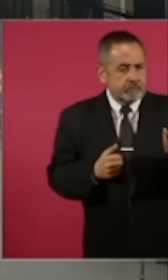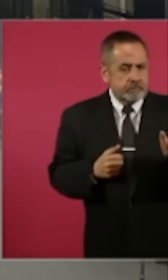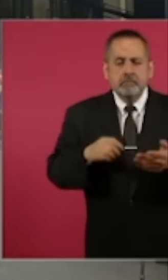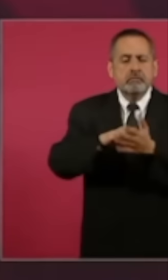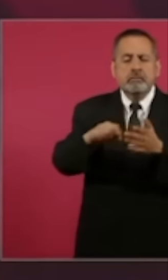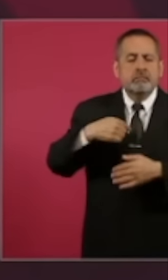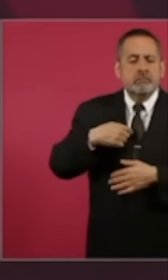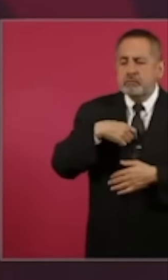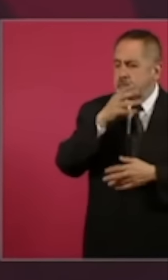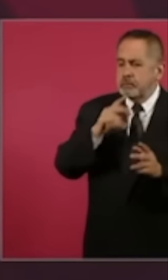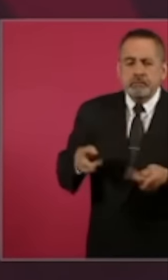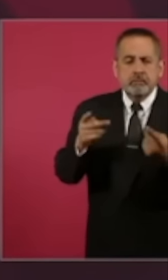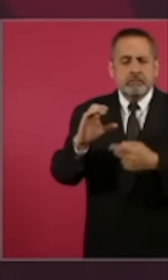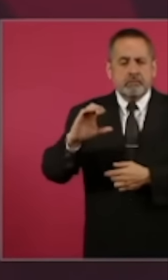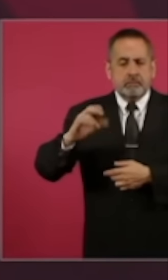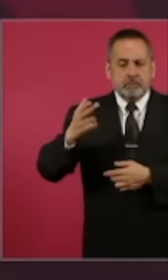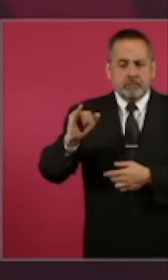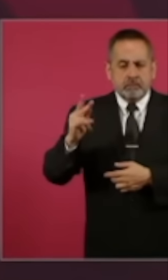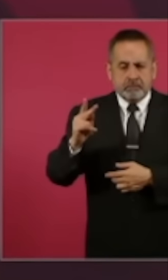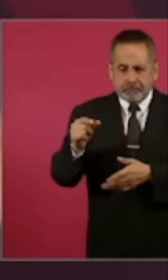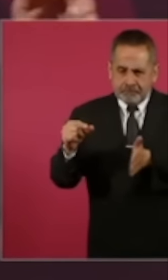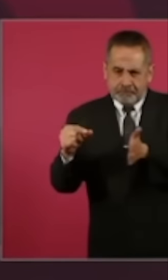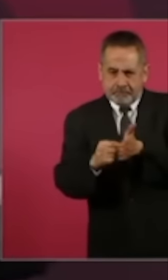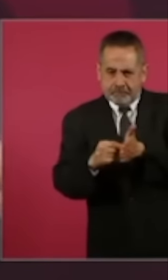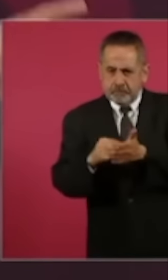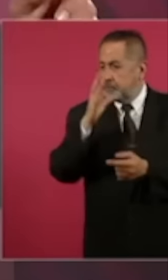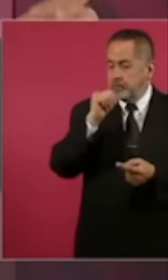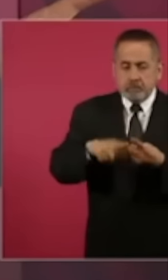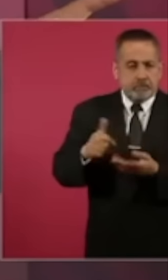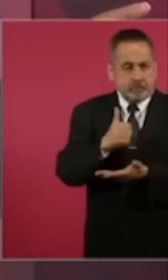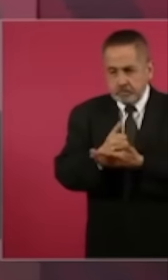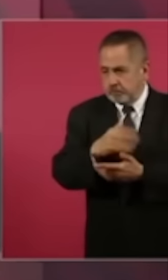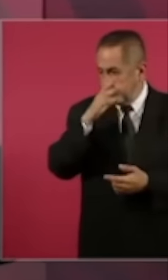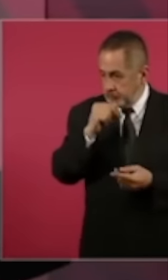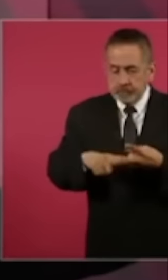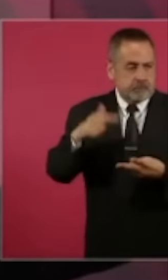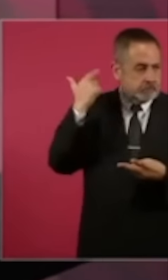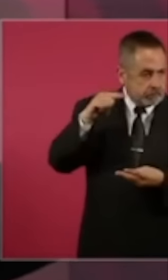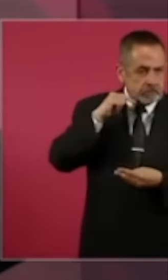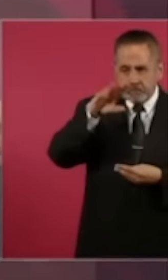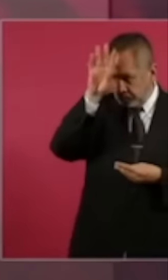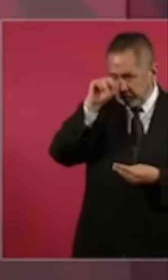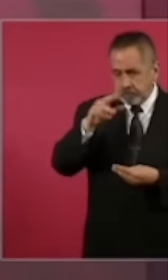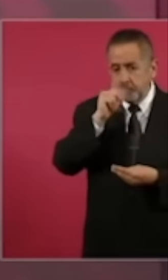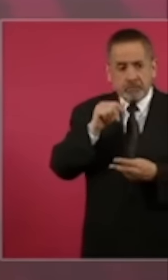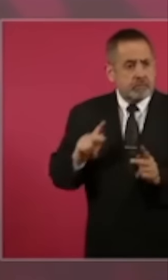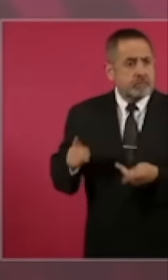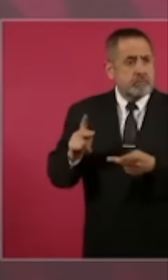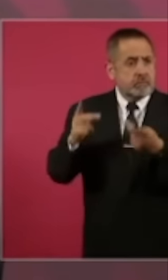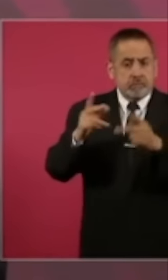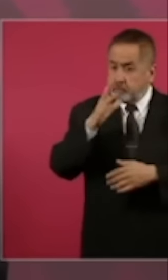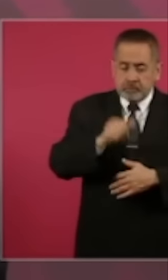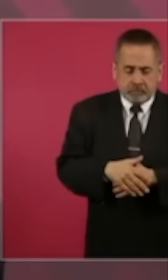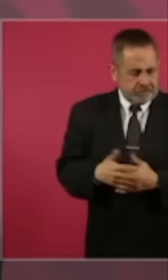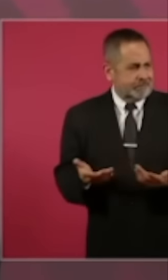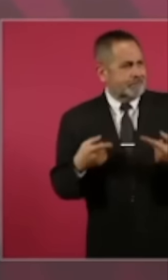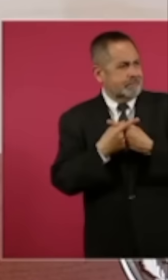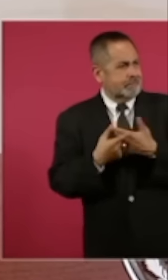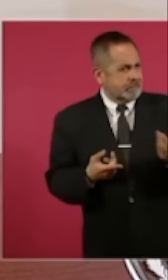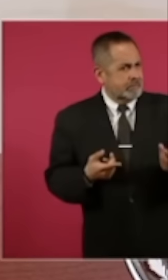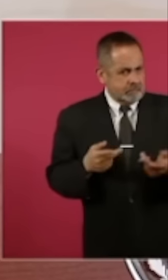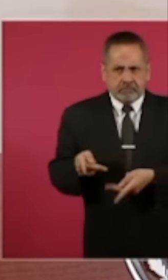chips aquí en la ciudad, ni en Monterrey, ni en Guadalajara, ni en ninguna ciudad.